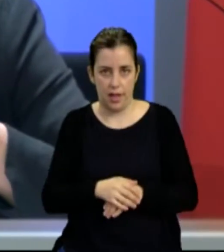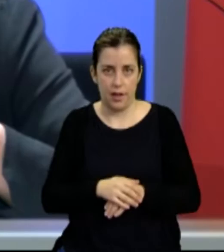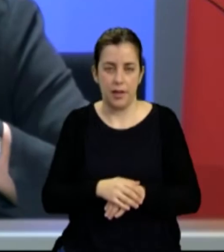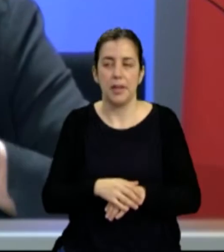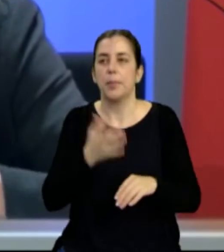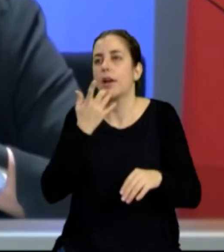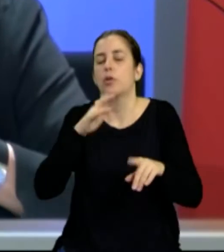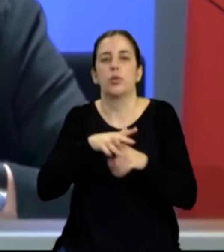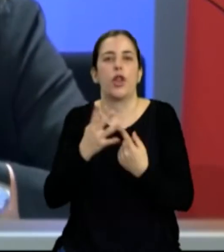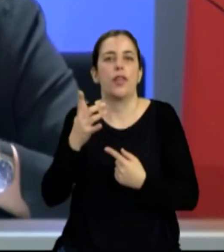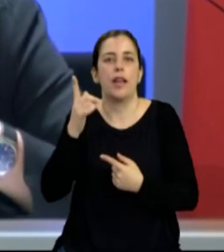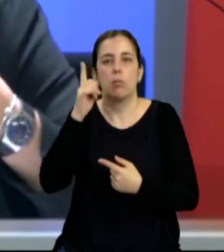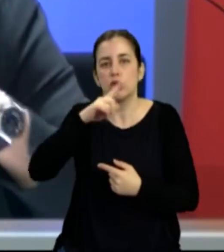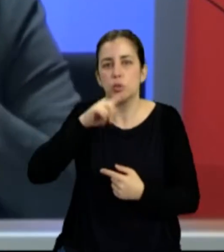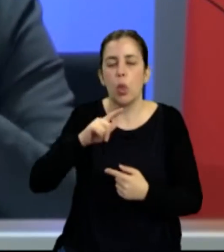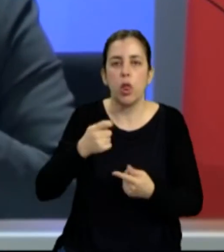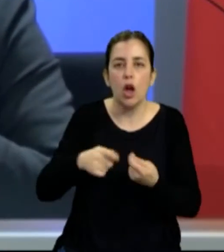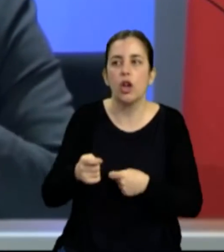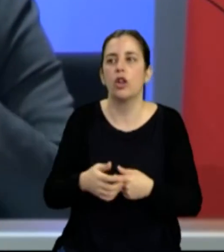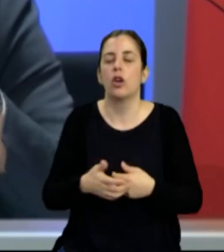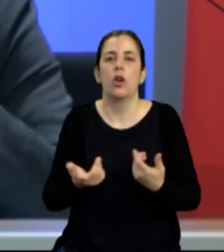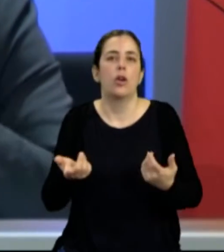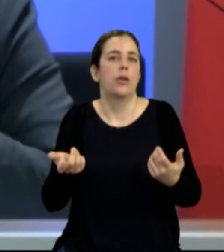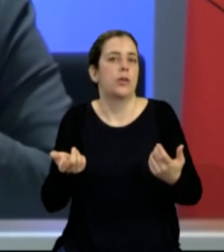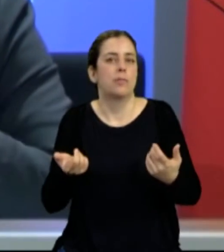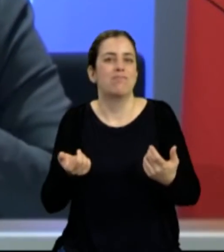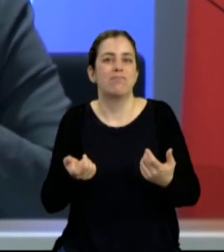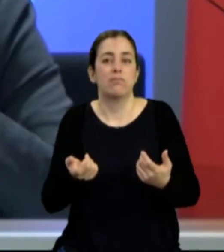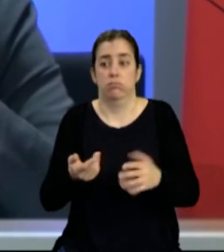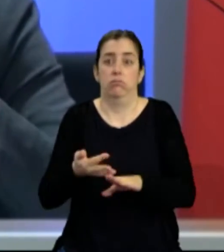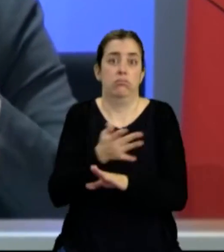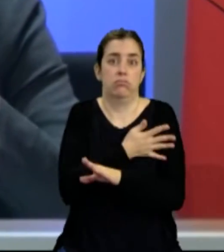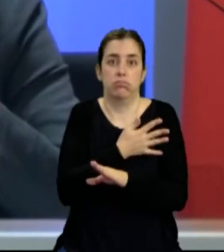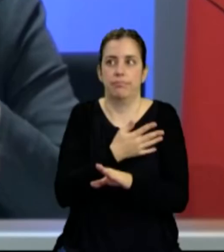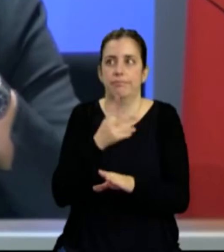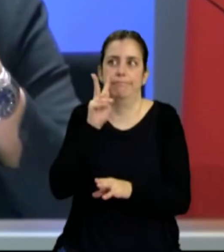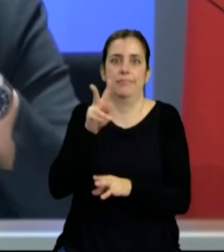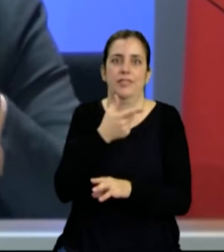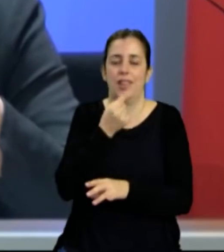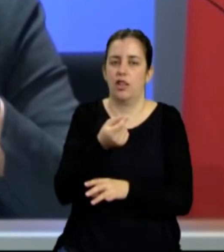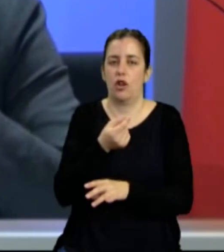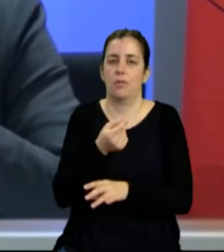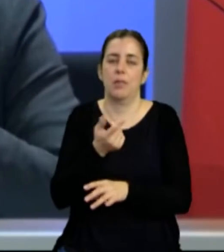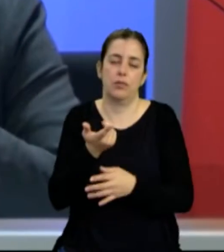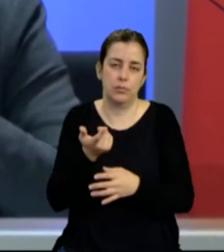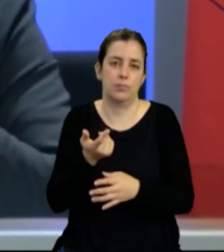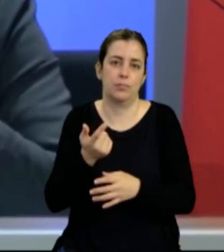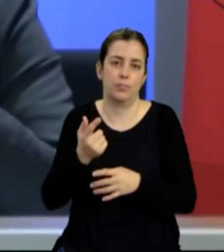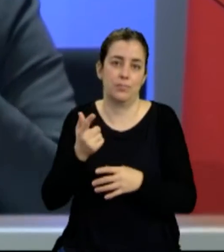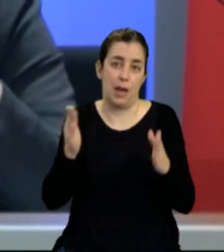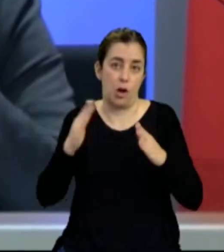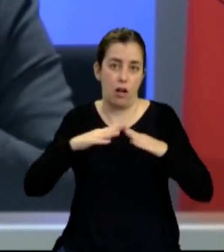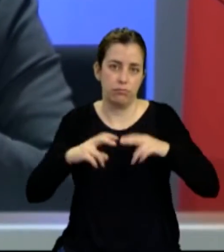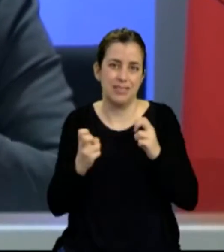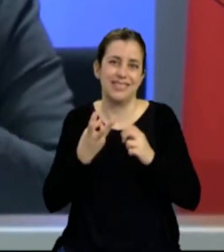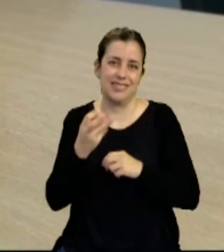de prostitución, el tema de agresiones, pues también no fuera tan explícito. Sin embargo, después ese 30% fueron principalmente, sobre todo,